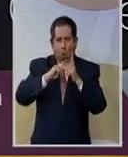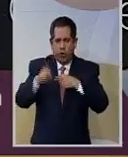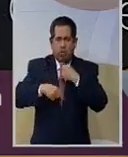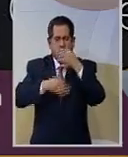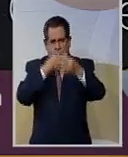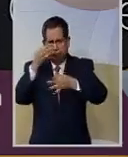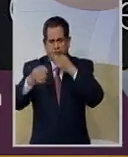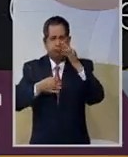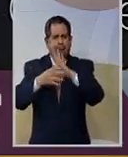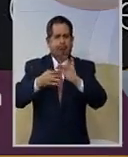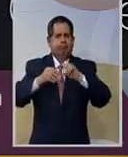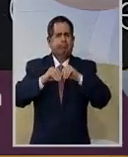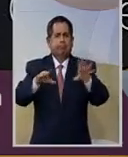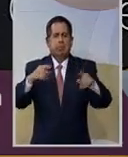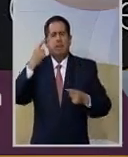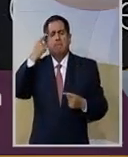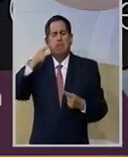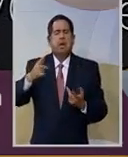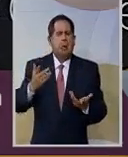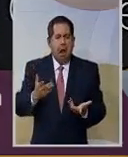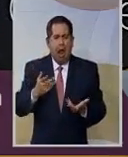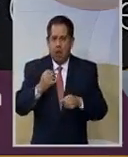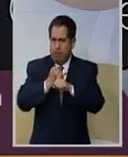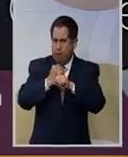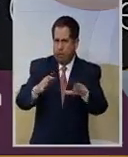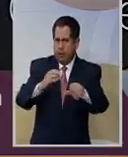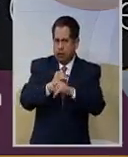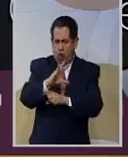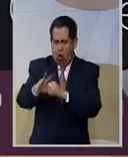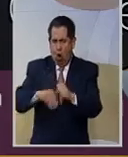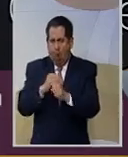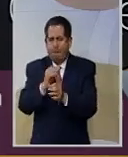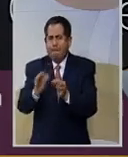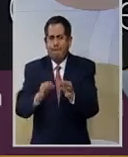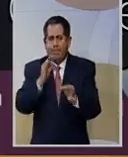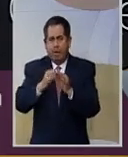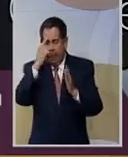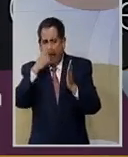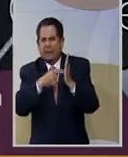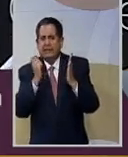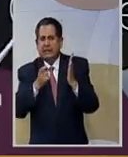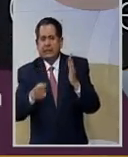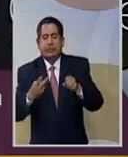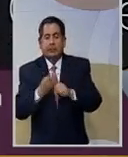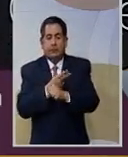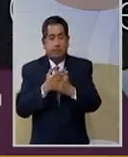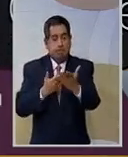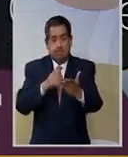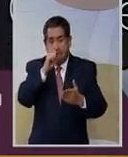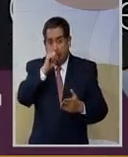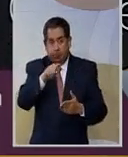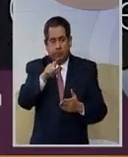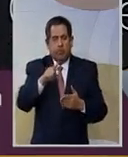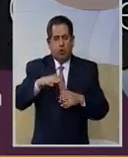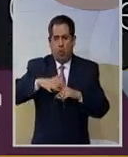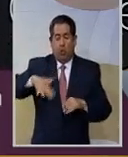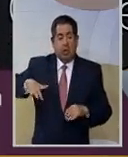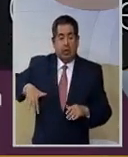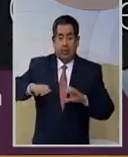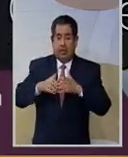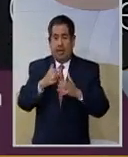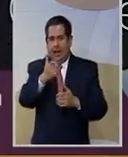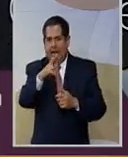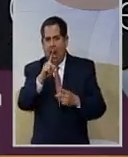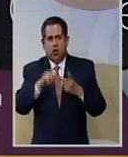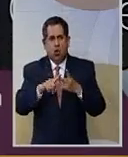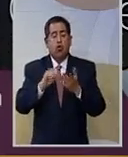avance informativo para darle la información correspondiente hasta ese momento, ya que también, como lo mencionaba nuestro compañero Gerardo